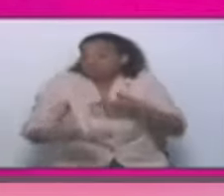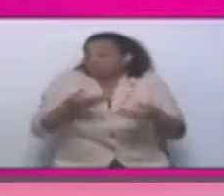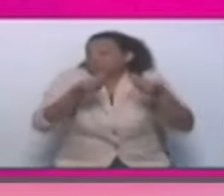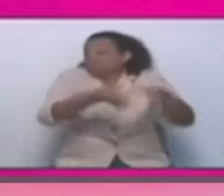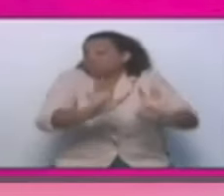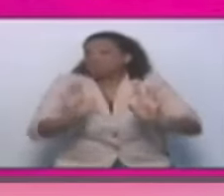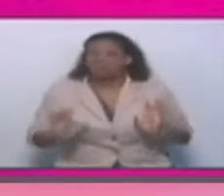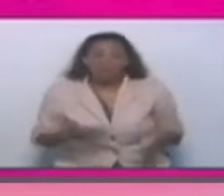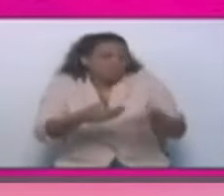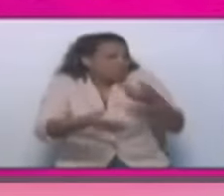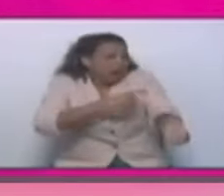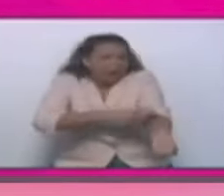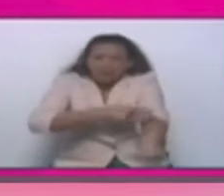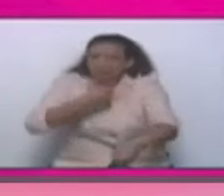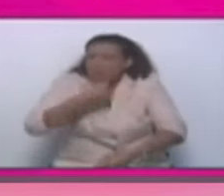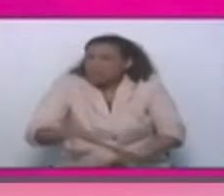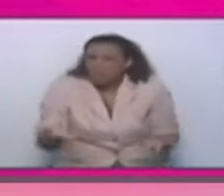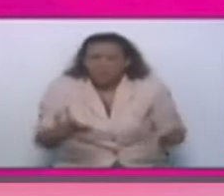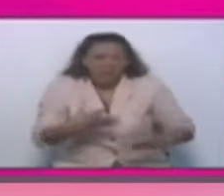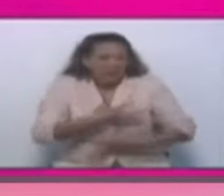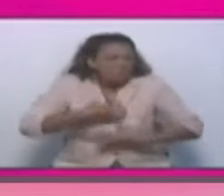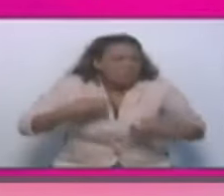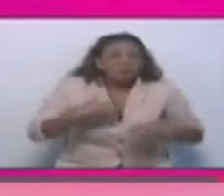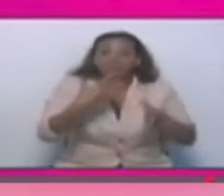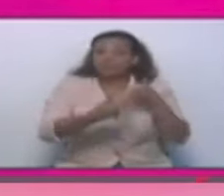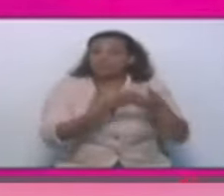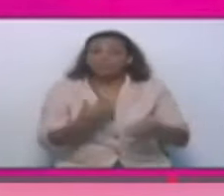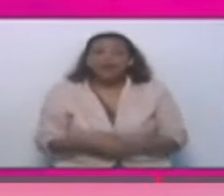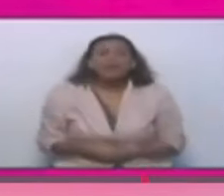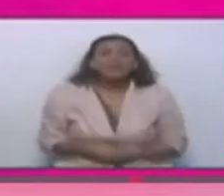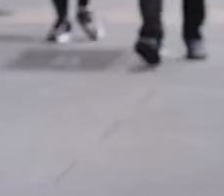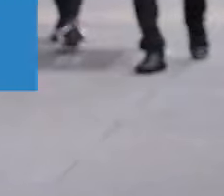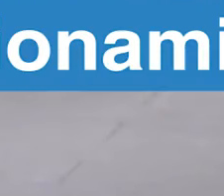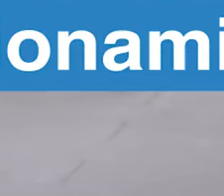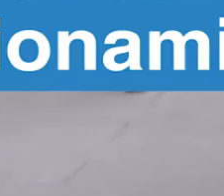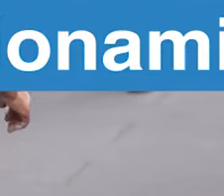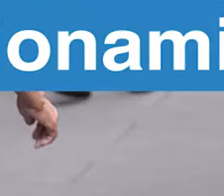Si le arde, que se rasque.